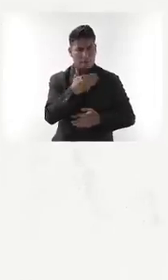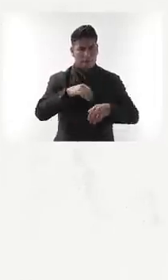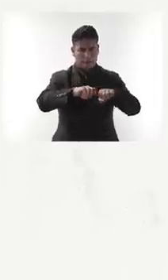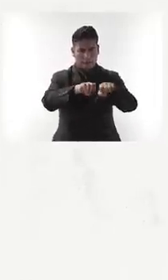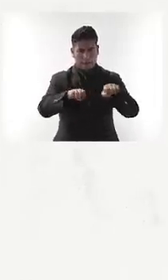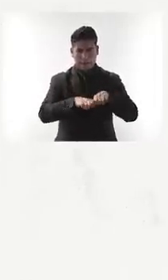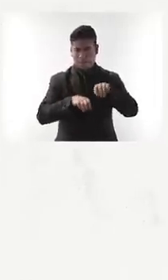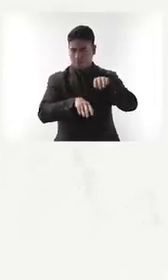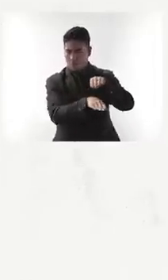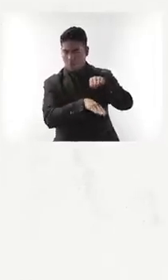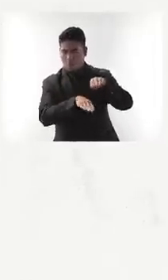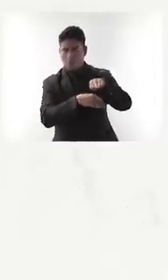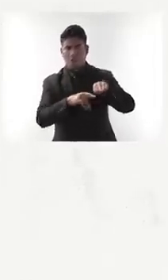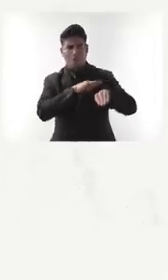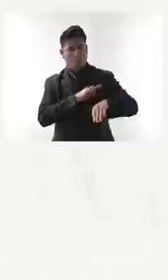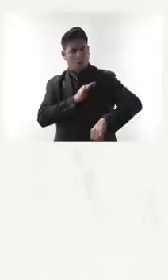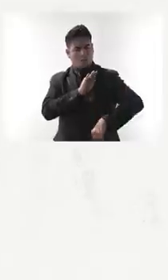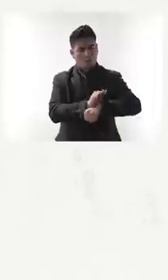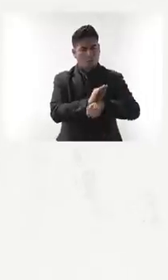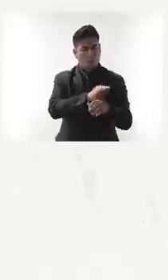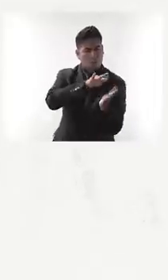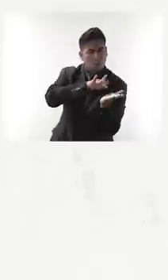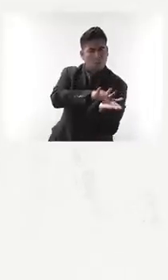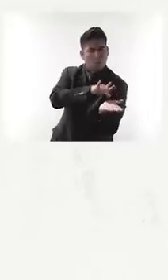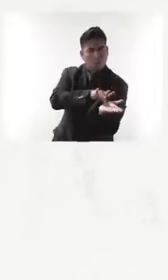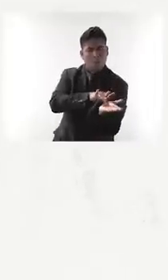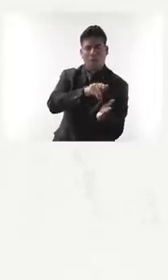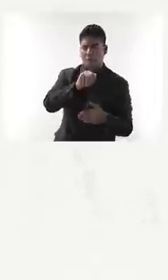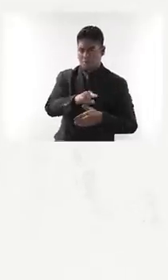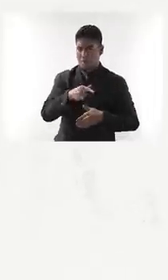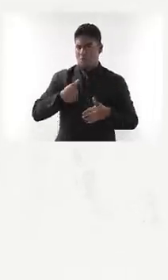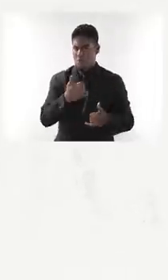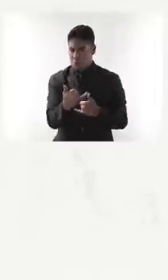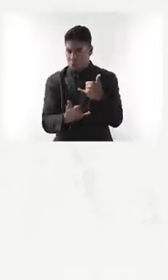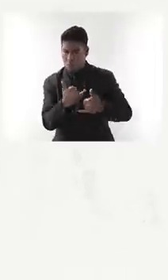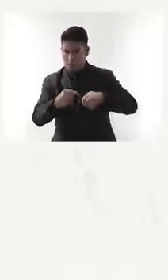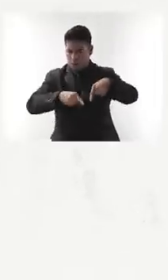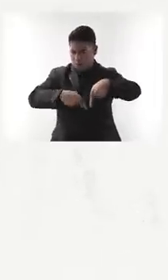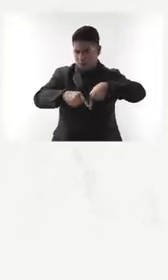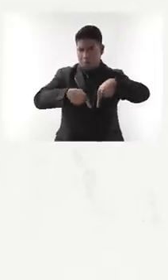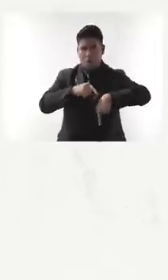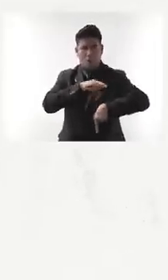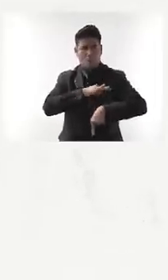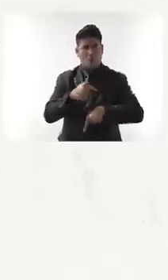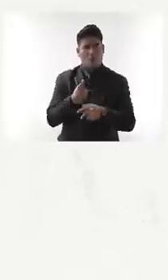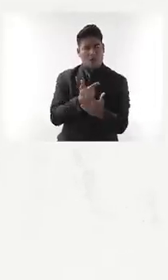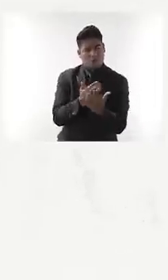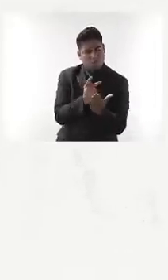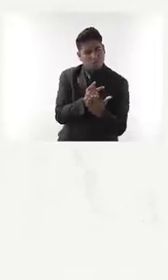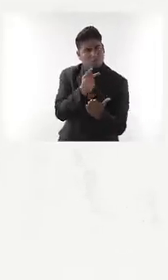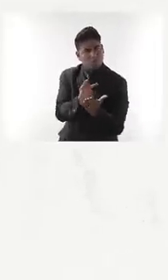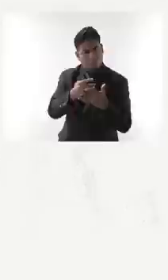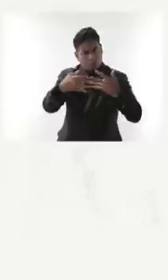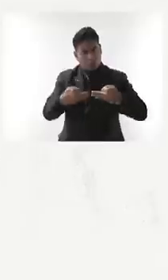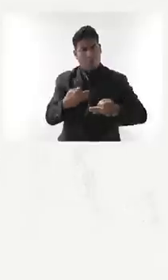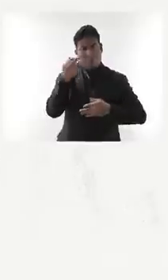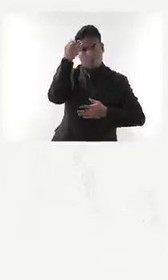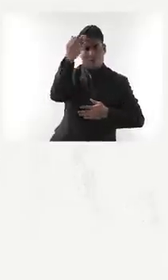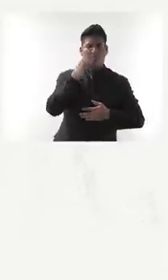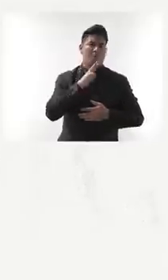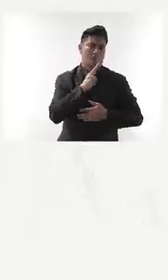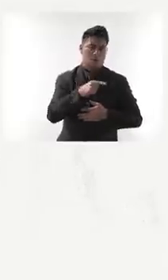básicas, para generar jugadores mexicanos con más minutos en la primera división y la exportación a